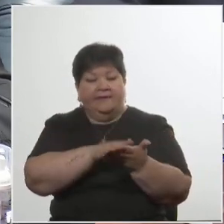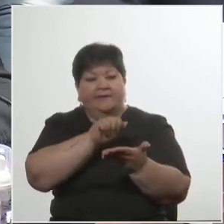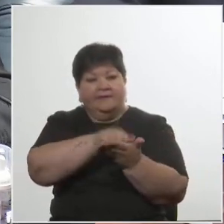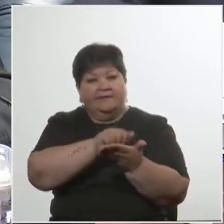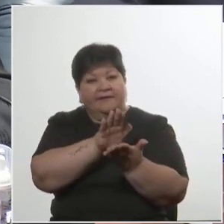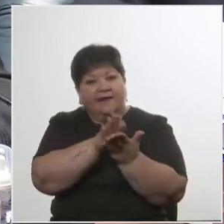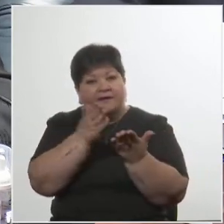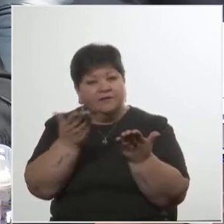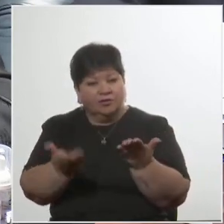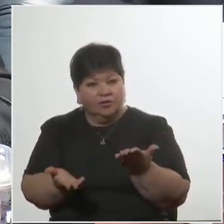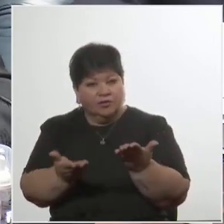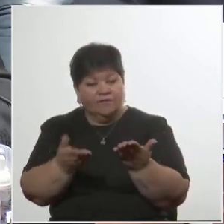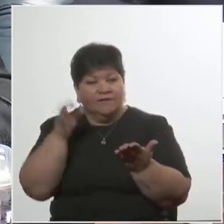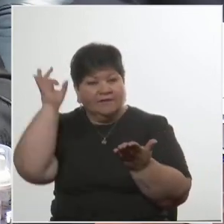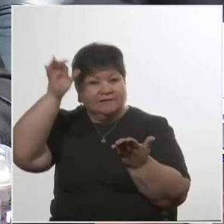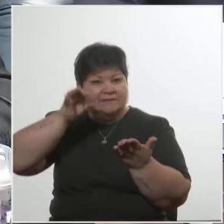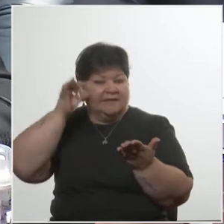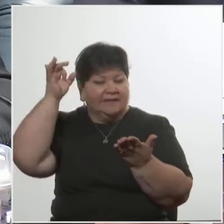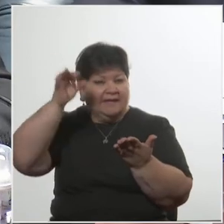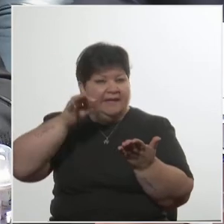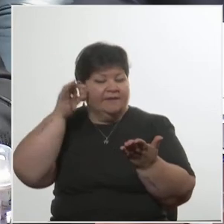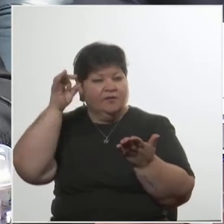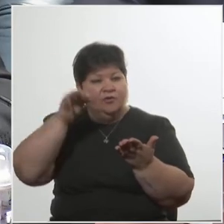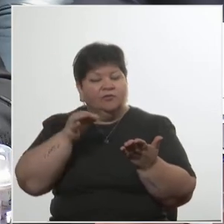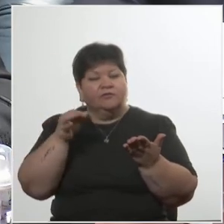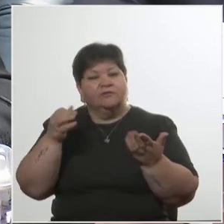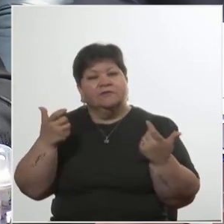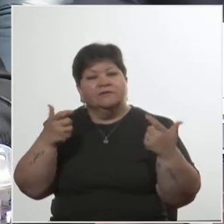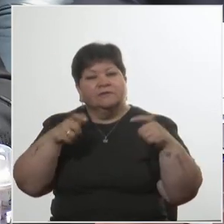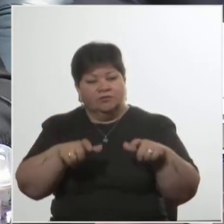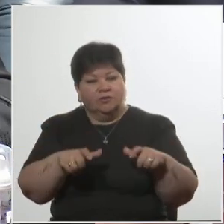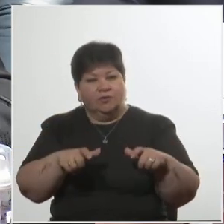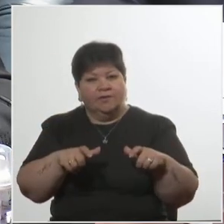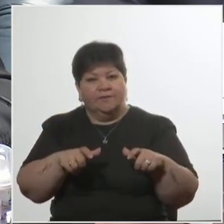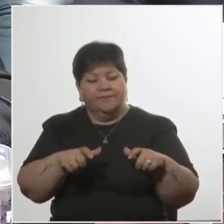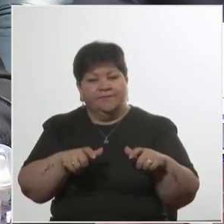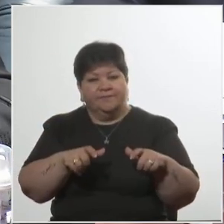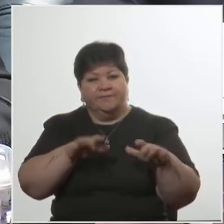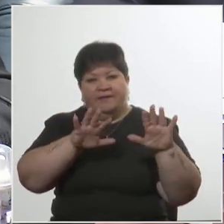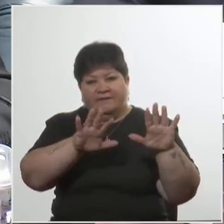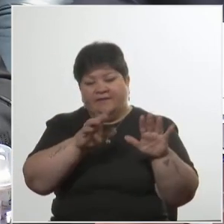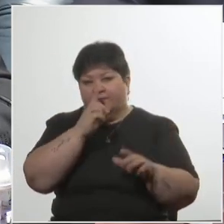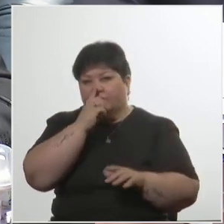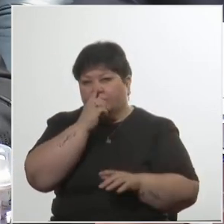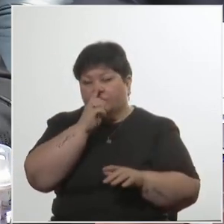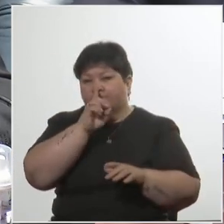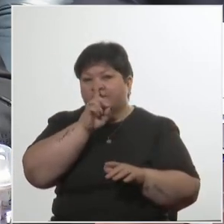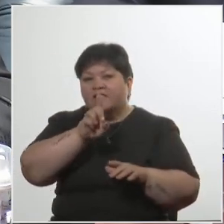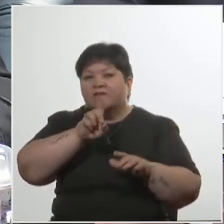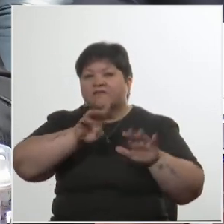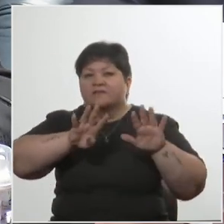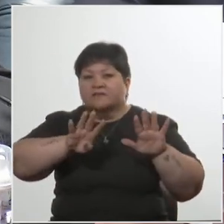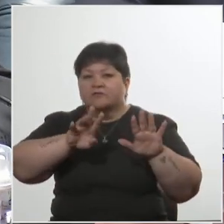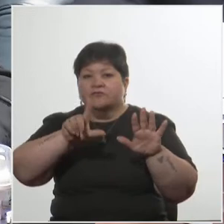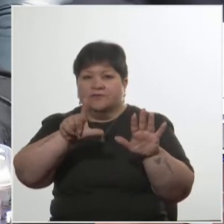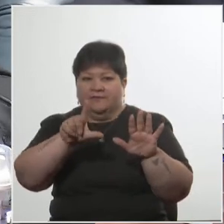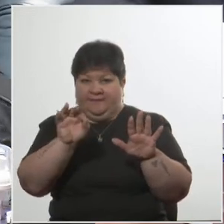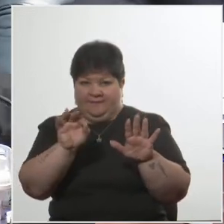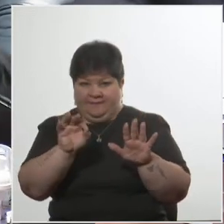senado es la sesión del 10 de junio del 70